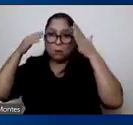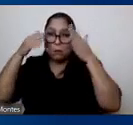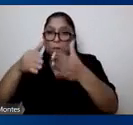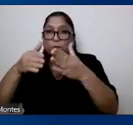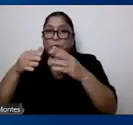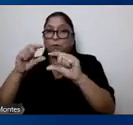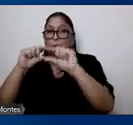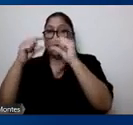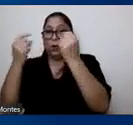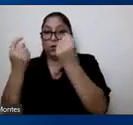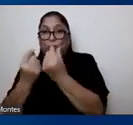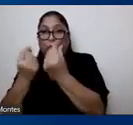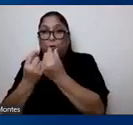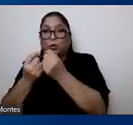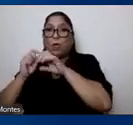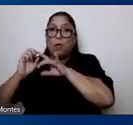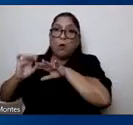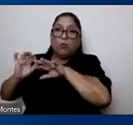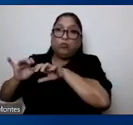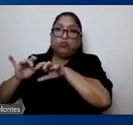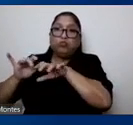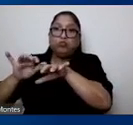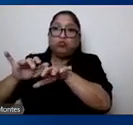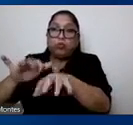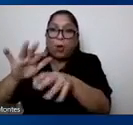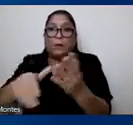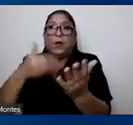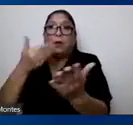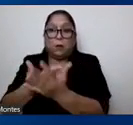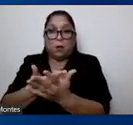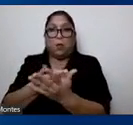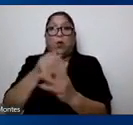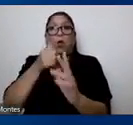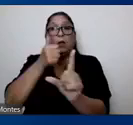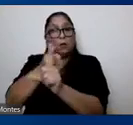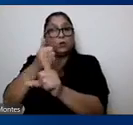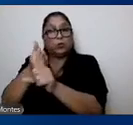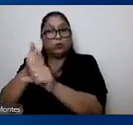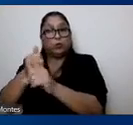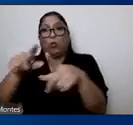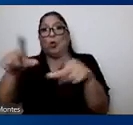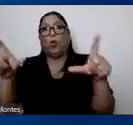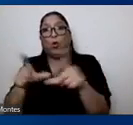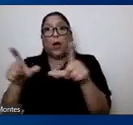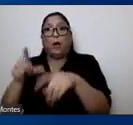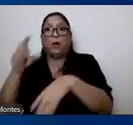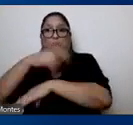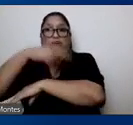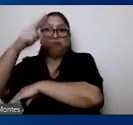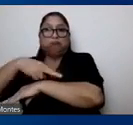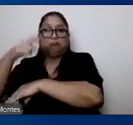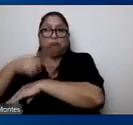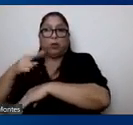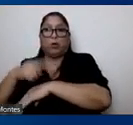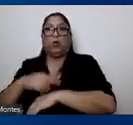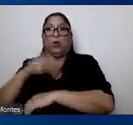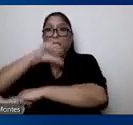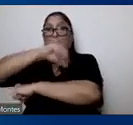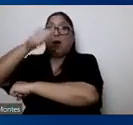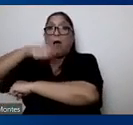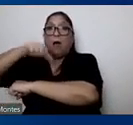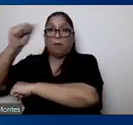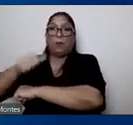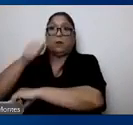que habían llegado de sus zonas o regiones de orígenes de orden andino y amazónico hacia